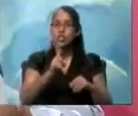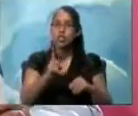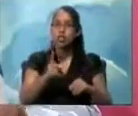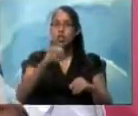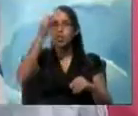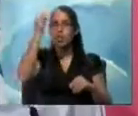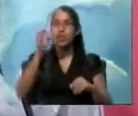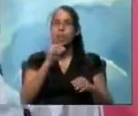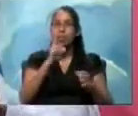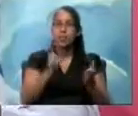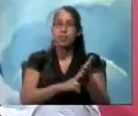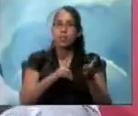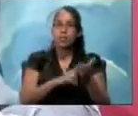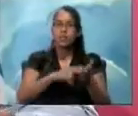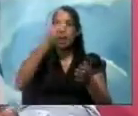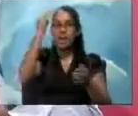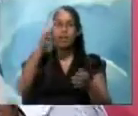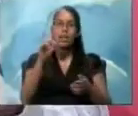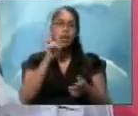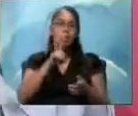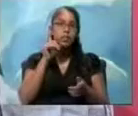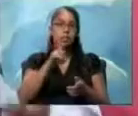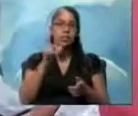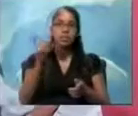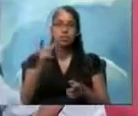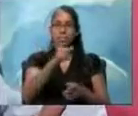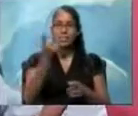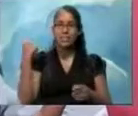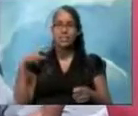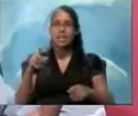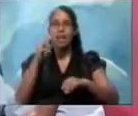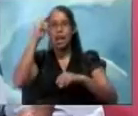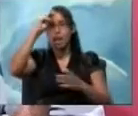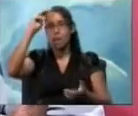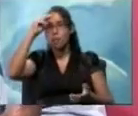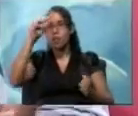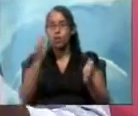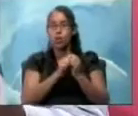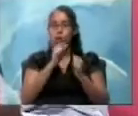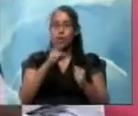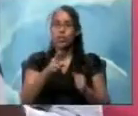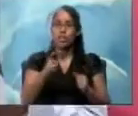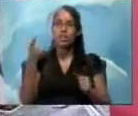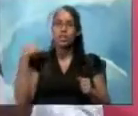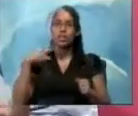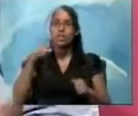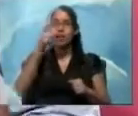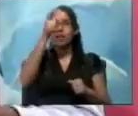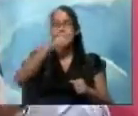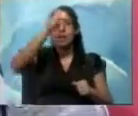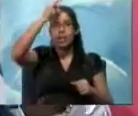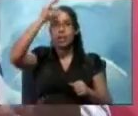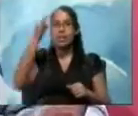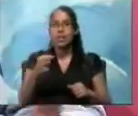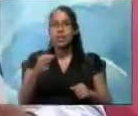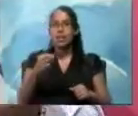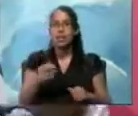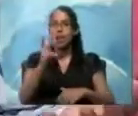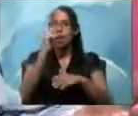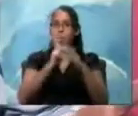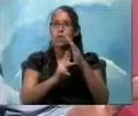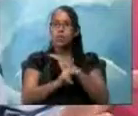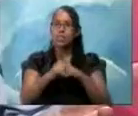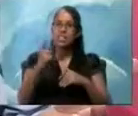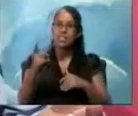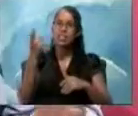verdad, van a creer a la mentira. Esas personas tenían al maestro con ellos, tenían que haberle creído las profecías, tenían